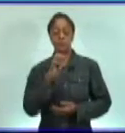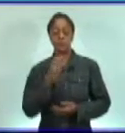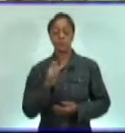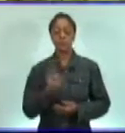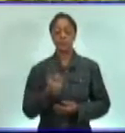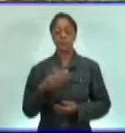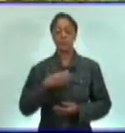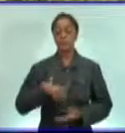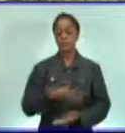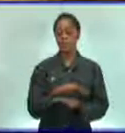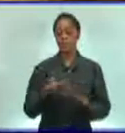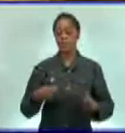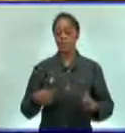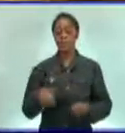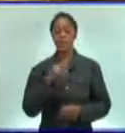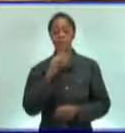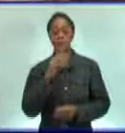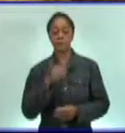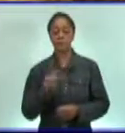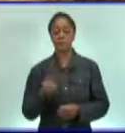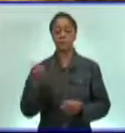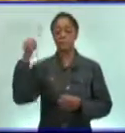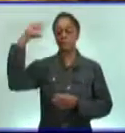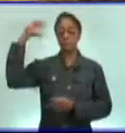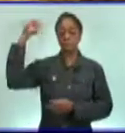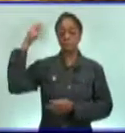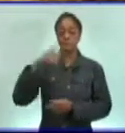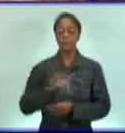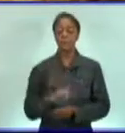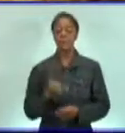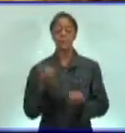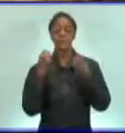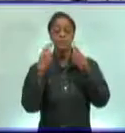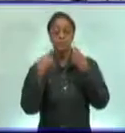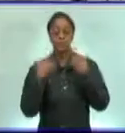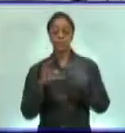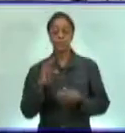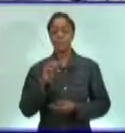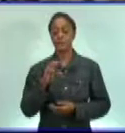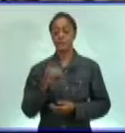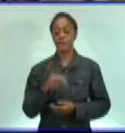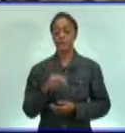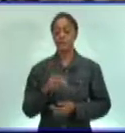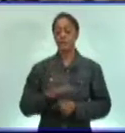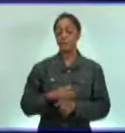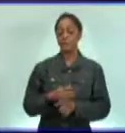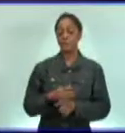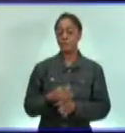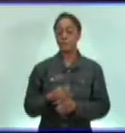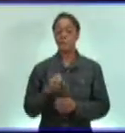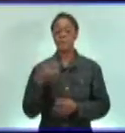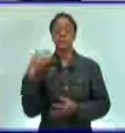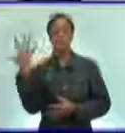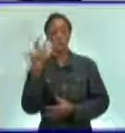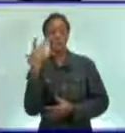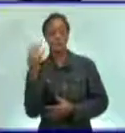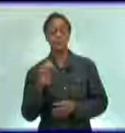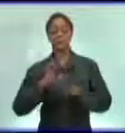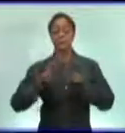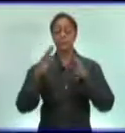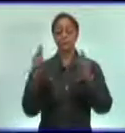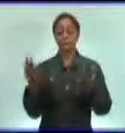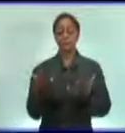del suelo, humedad, radiación y muy importante mencionar los distintos climas que existen en el